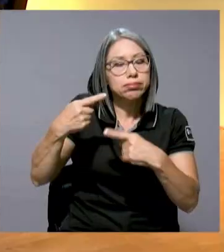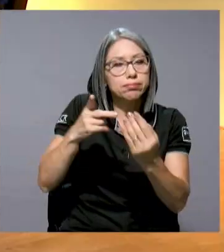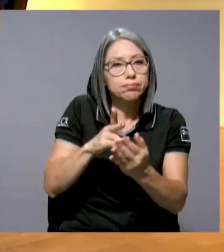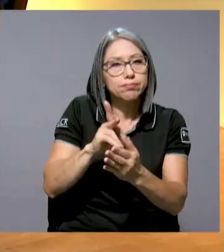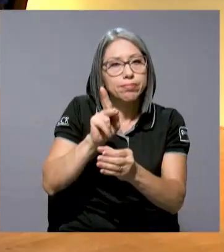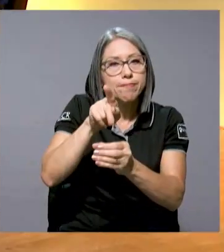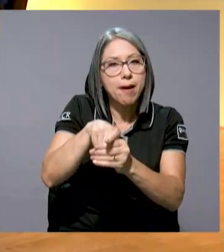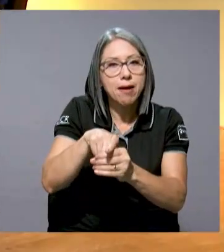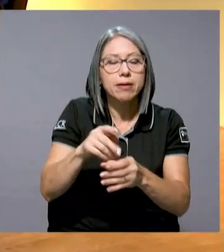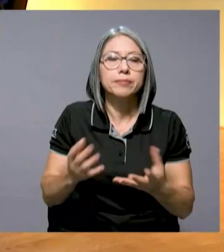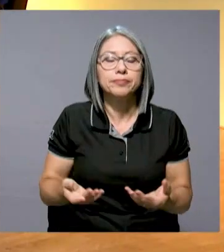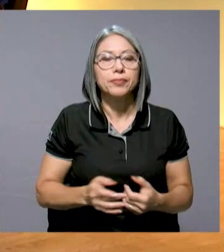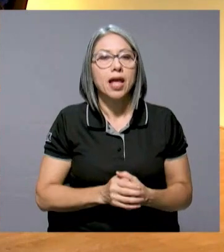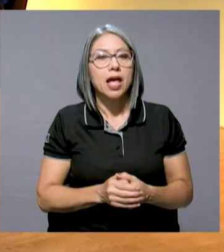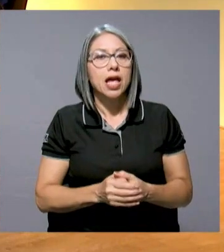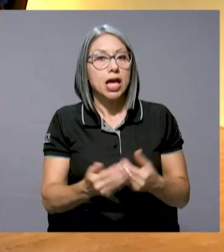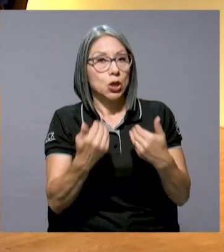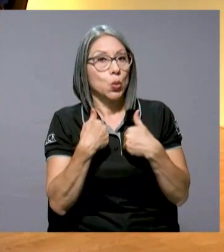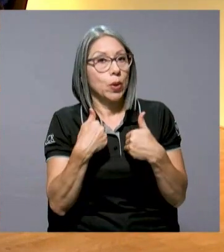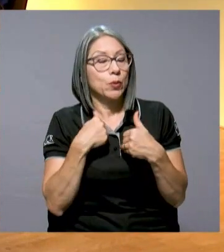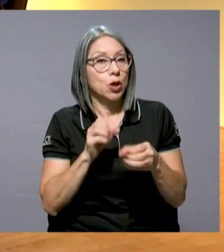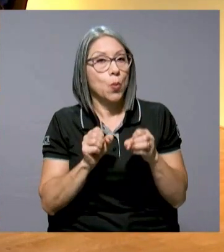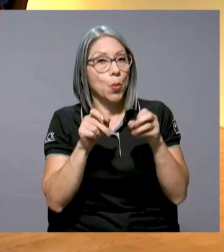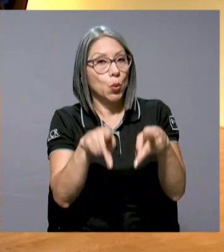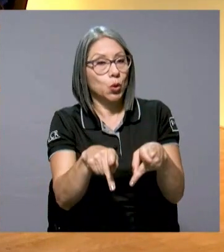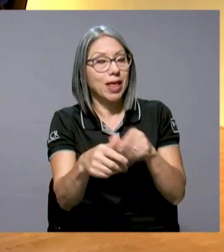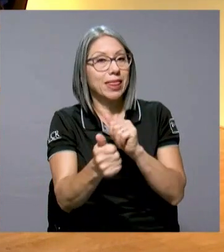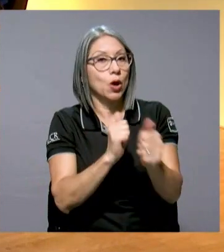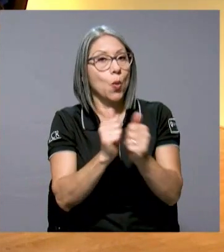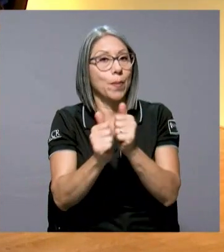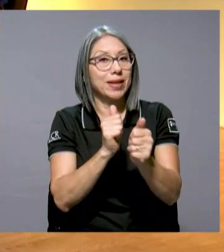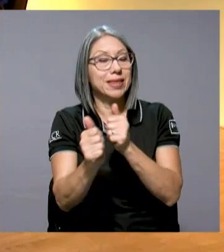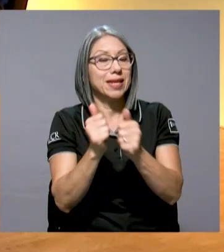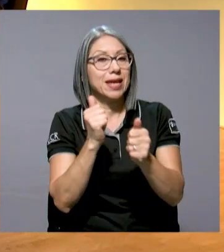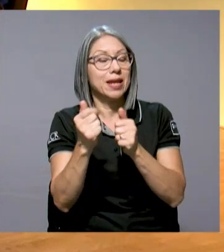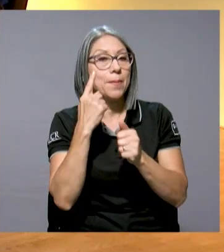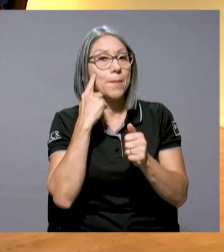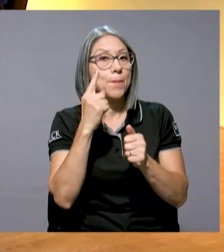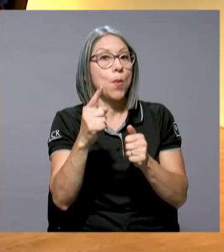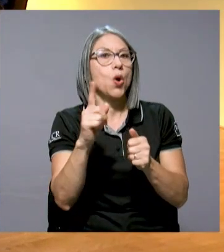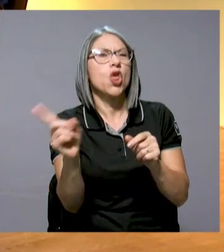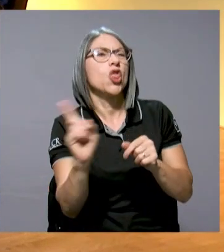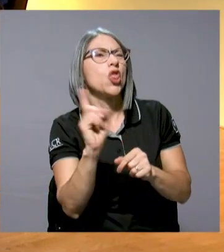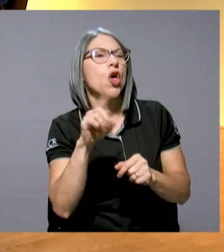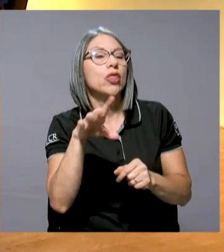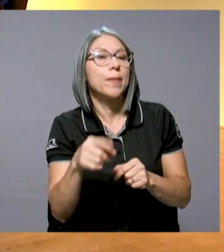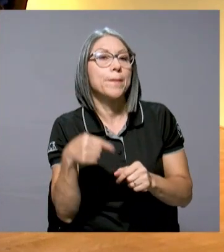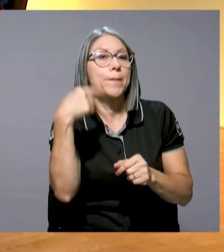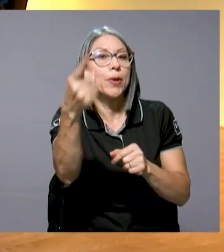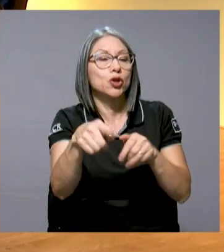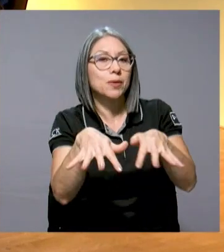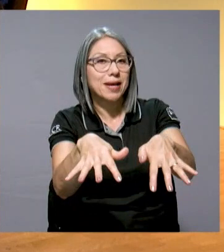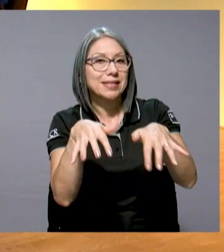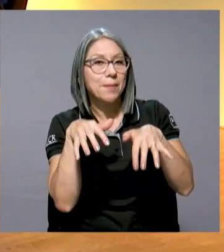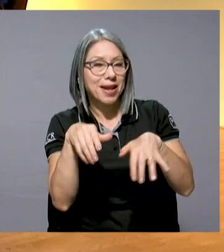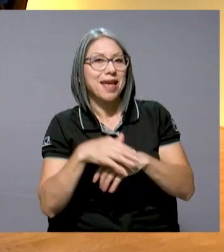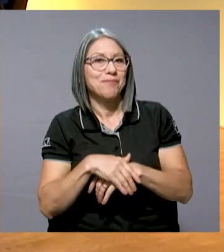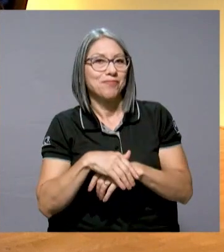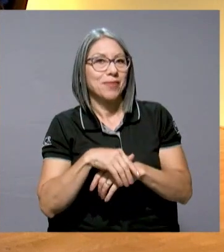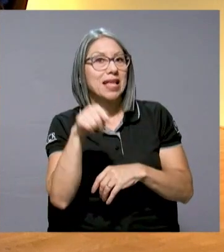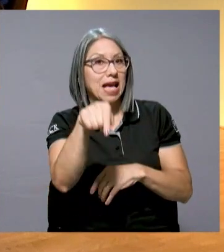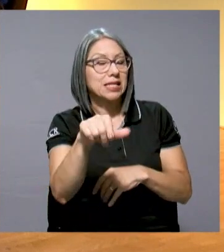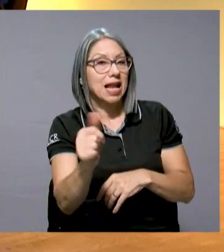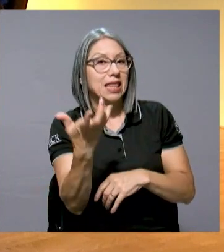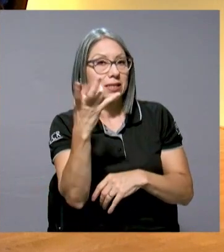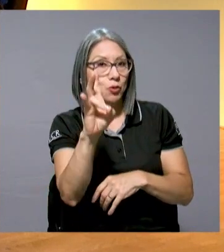oportunidad de competir por la sede de la próxima asamblea, que va a ser la 17ª